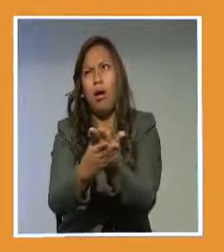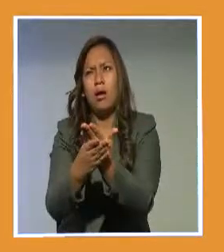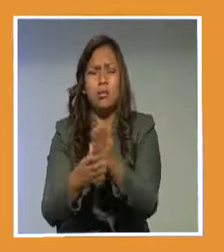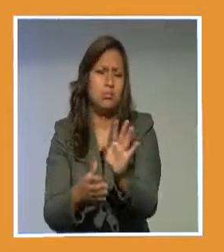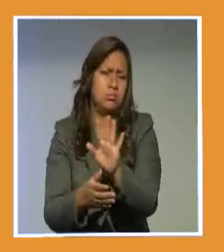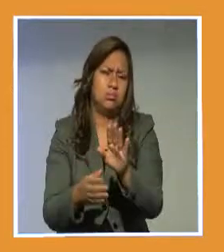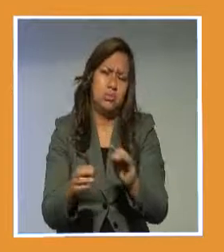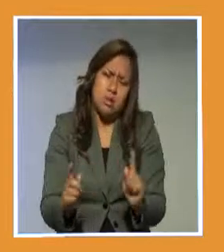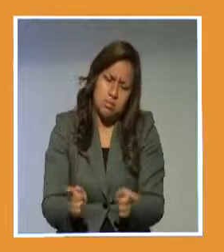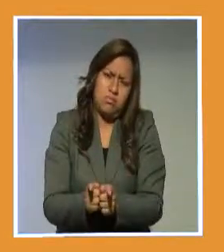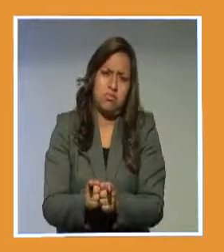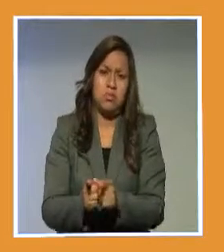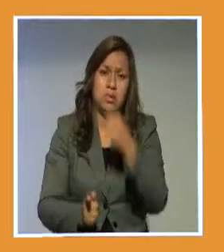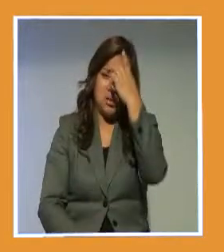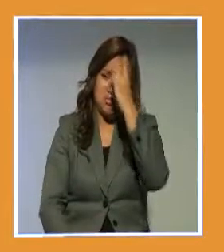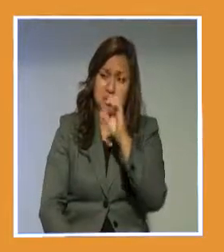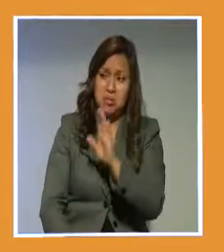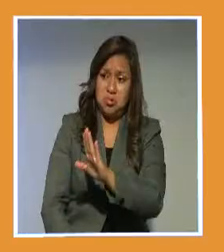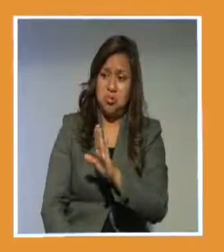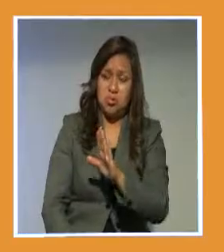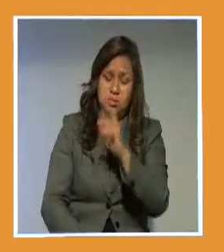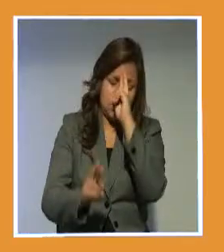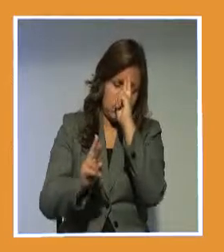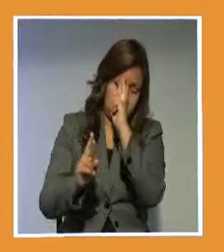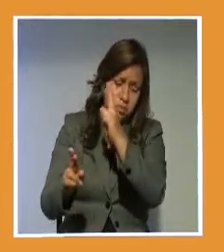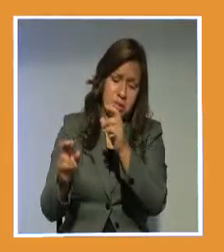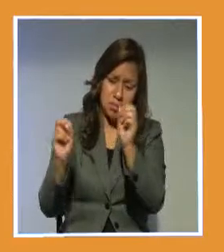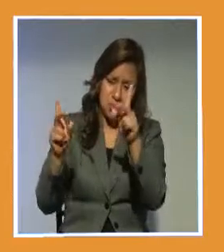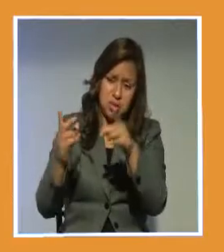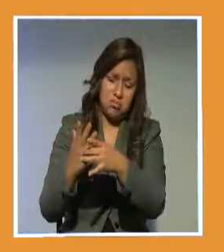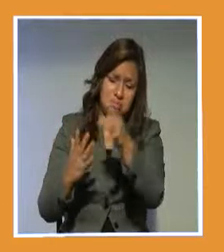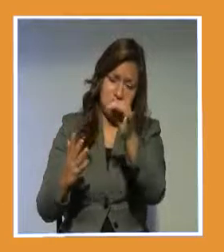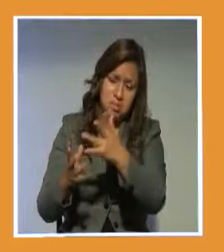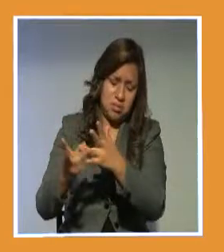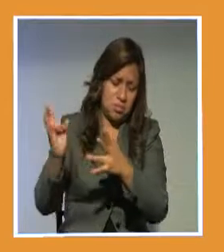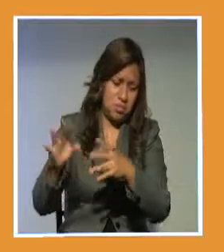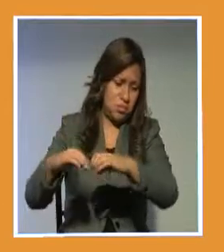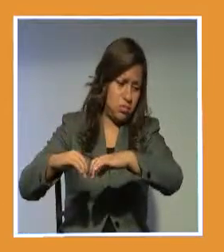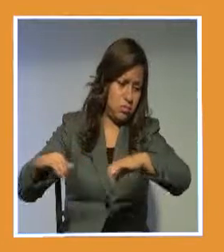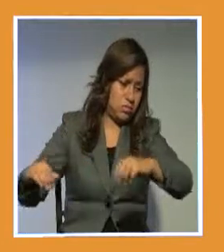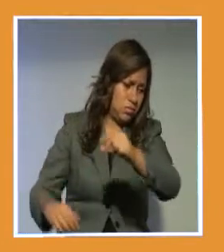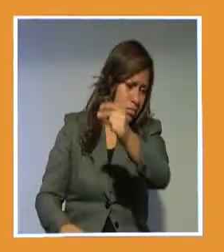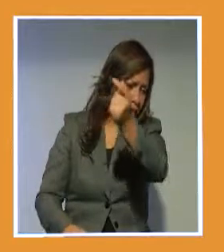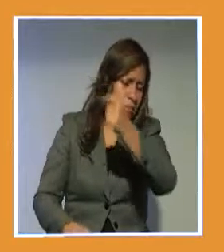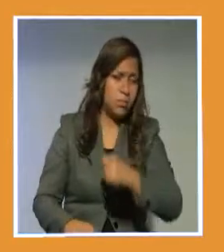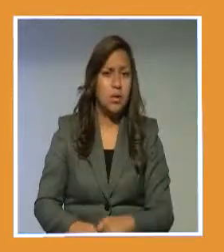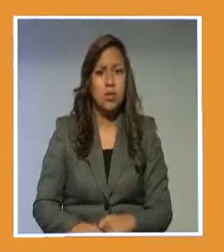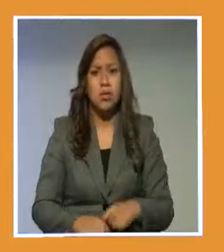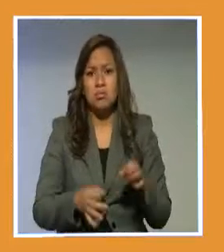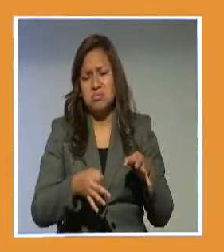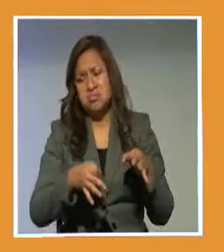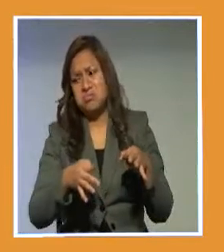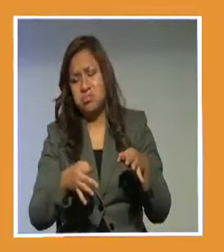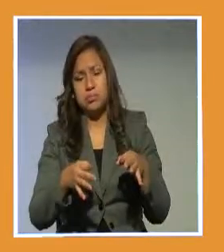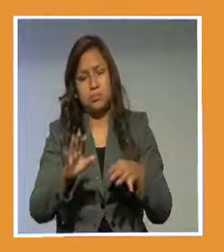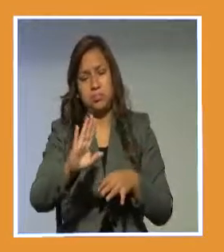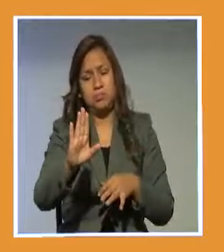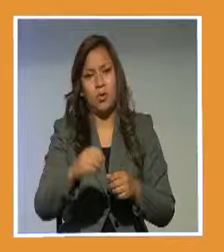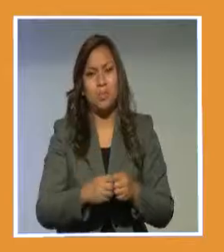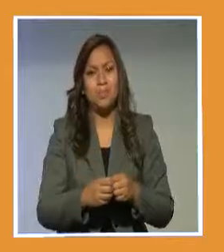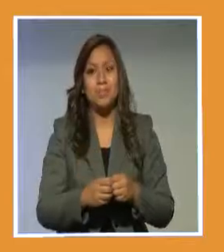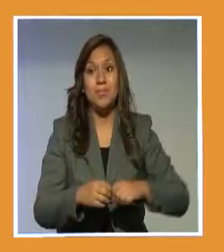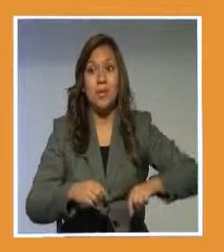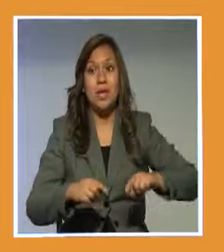una pareja y no complicar tanto la vida, además que se revictimiza de alguna manera el que un proceso demore tanto tiempo. No sé si